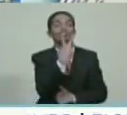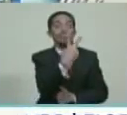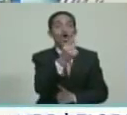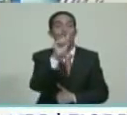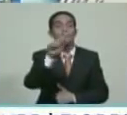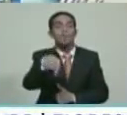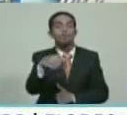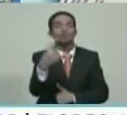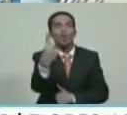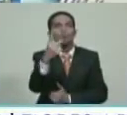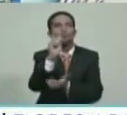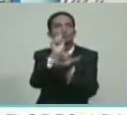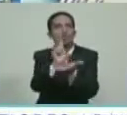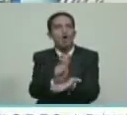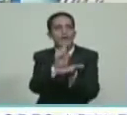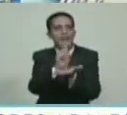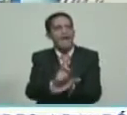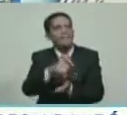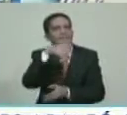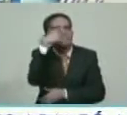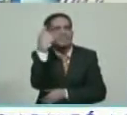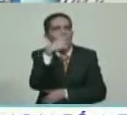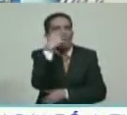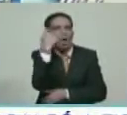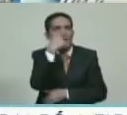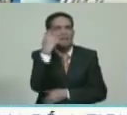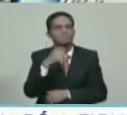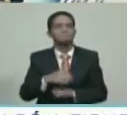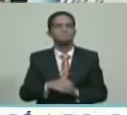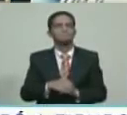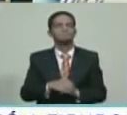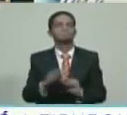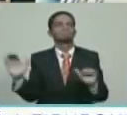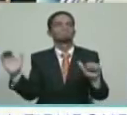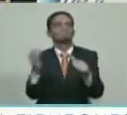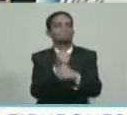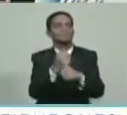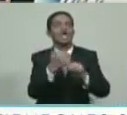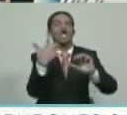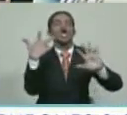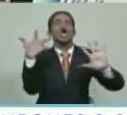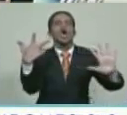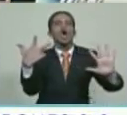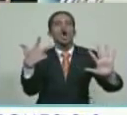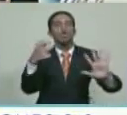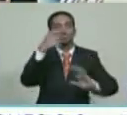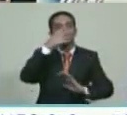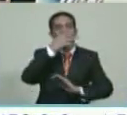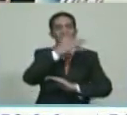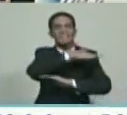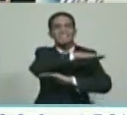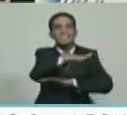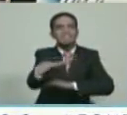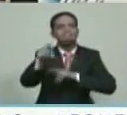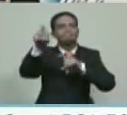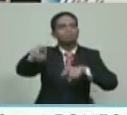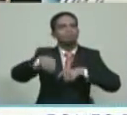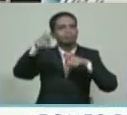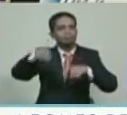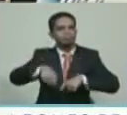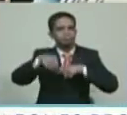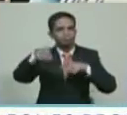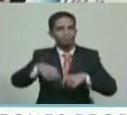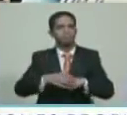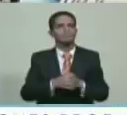toneladas de cocaína, se han incautado 8 fincas de las cuales funcionaban estas pistas